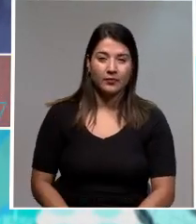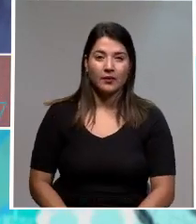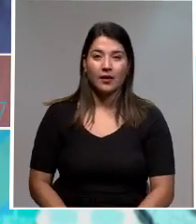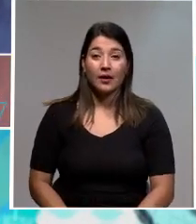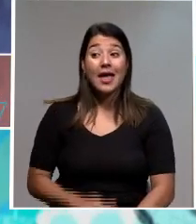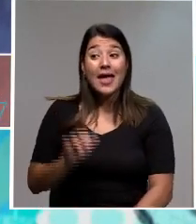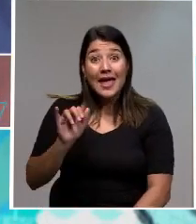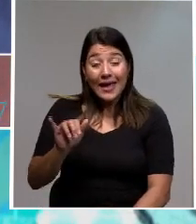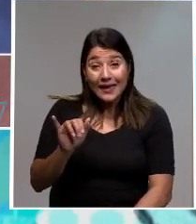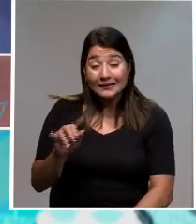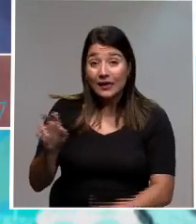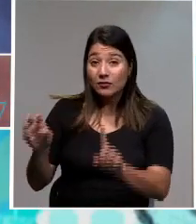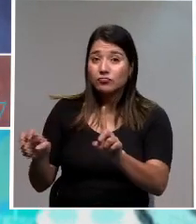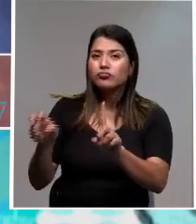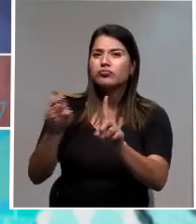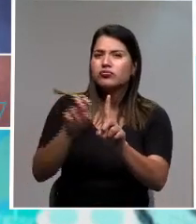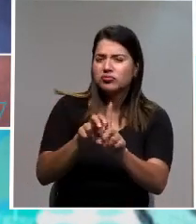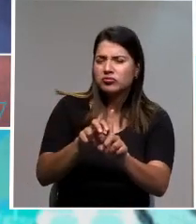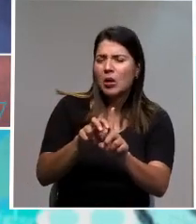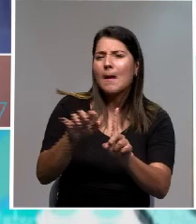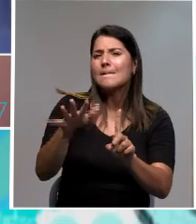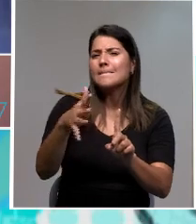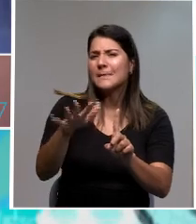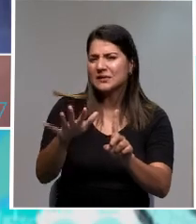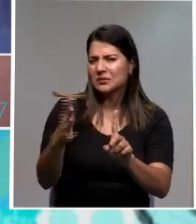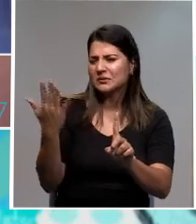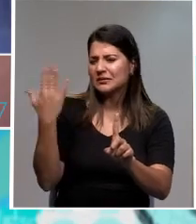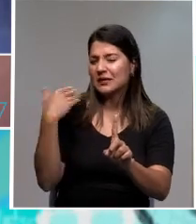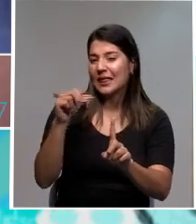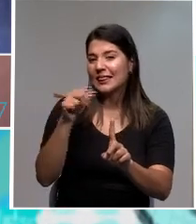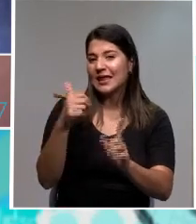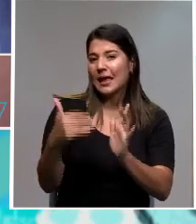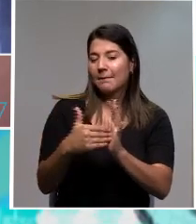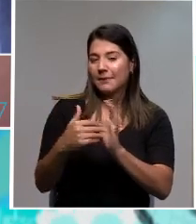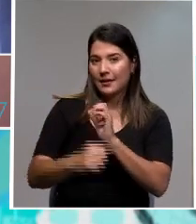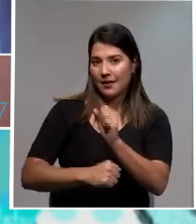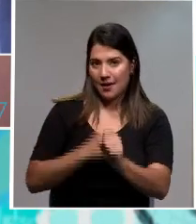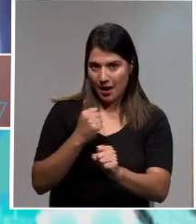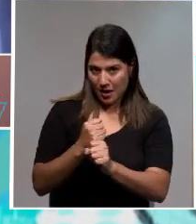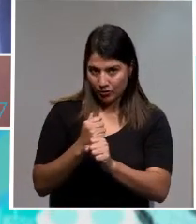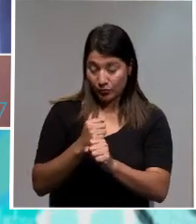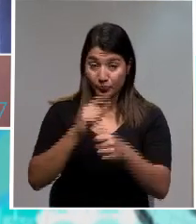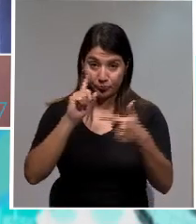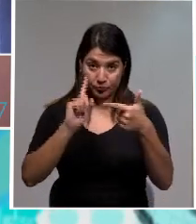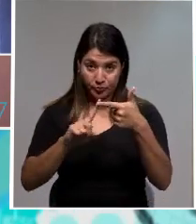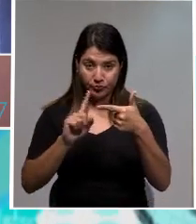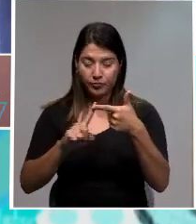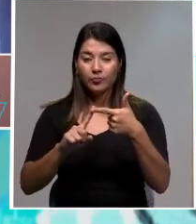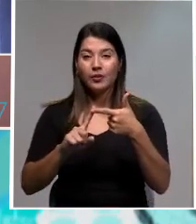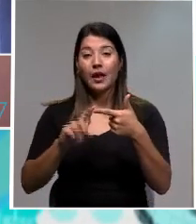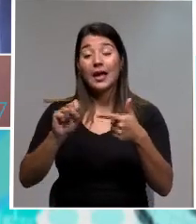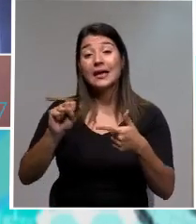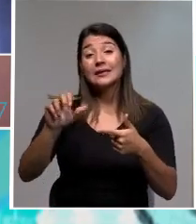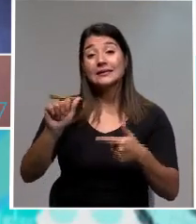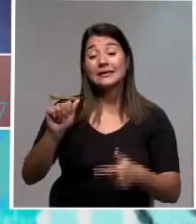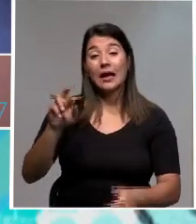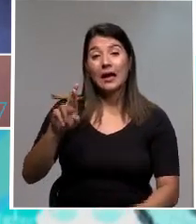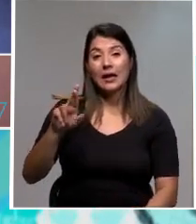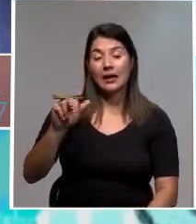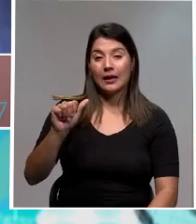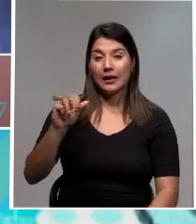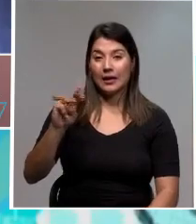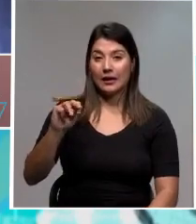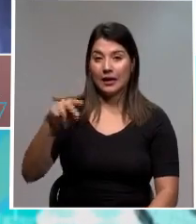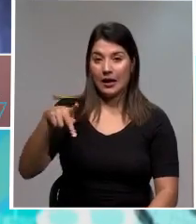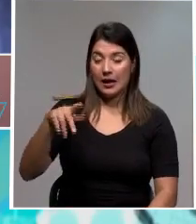Esa transición tuvo que darse aproximadamente hace unos 10.000 años atrás. En el caso del sarampión,